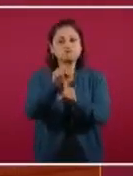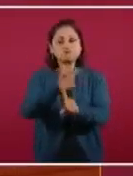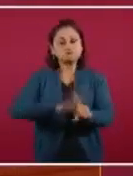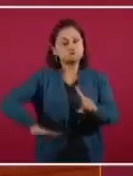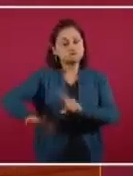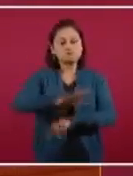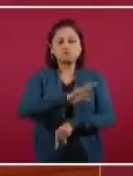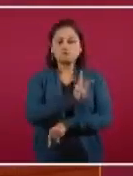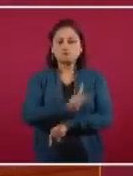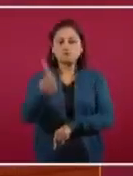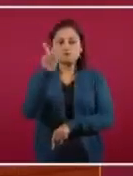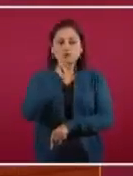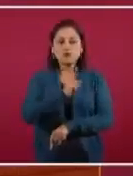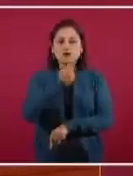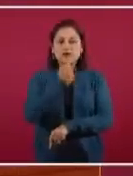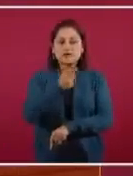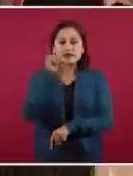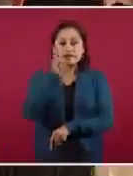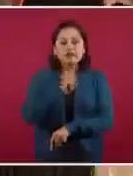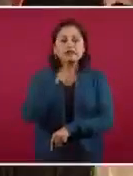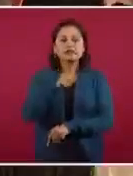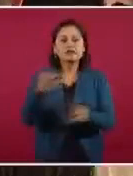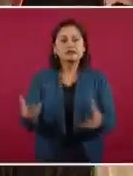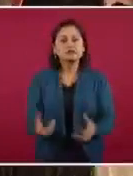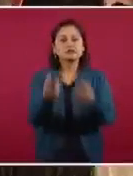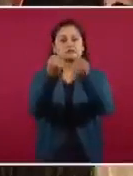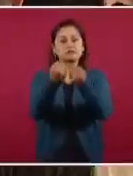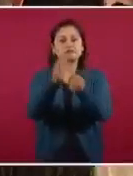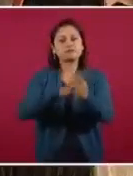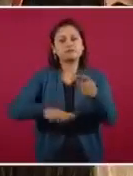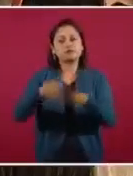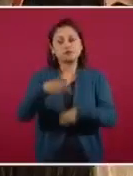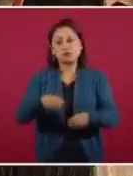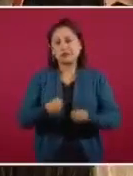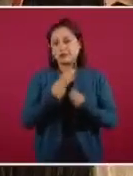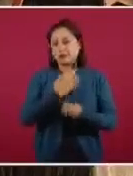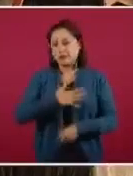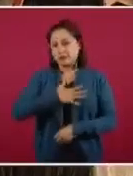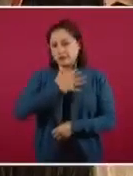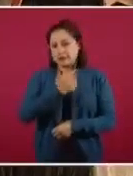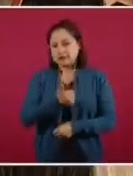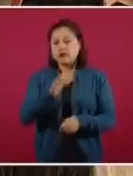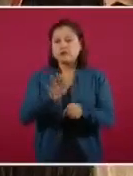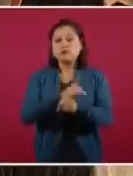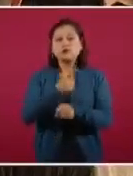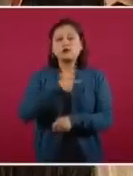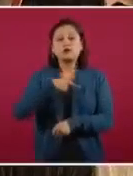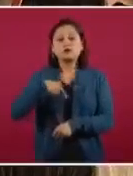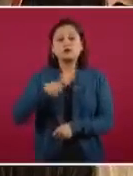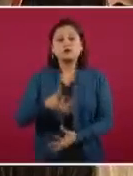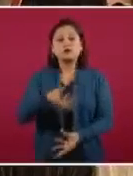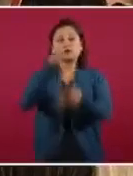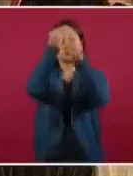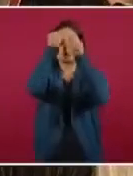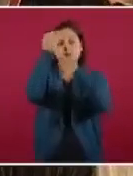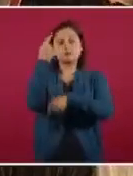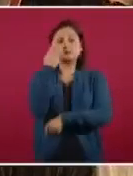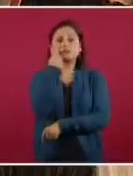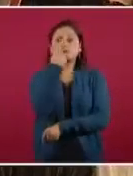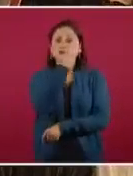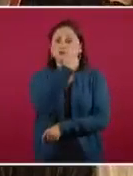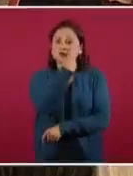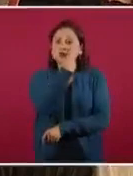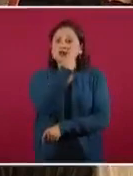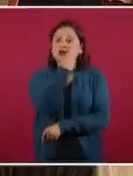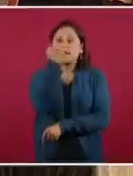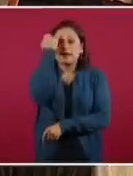las mujeres y las niñas, porque tenemos una visión que llegó para romper paradigmas, una visión que quiere ir